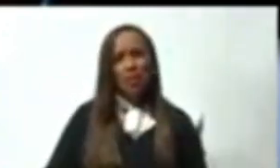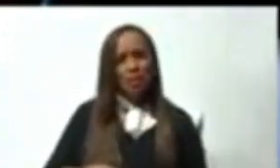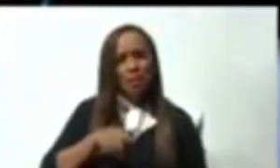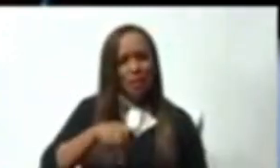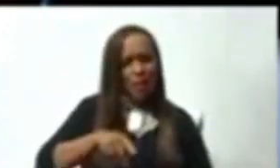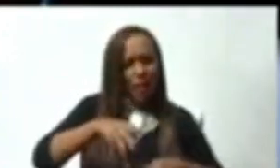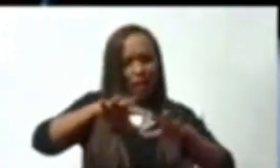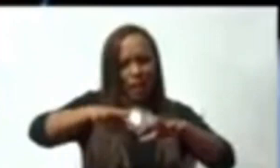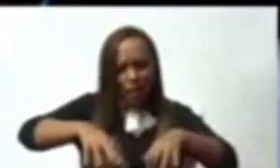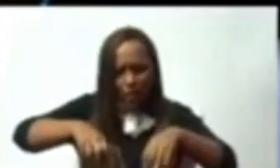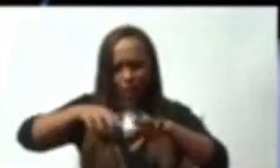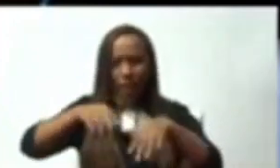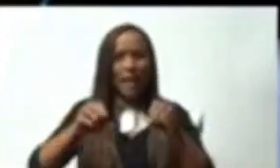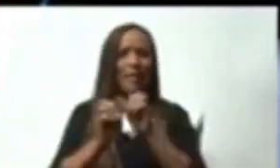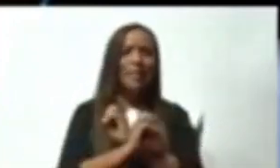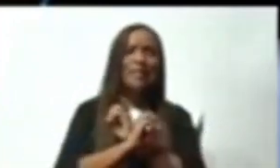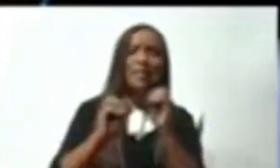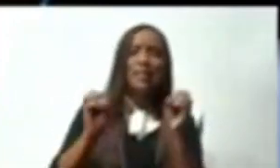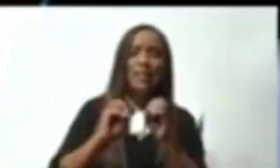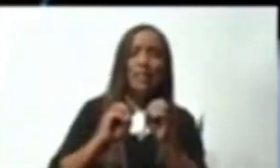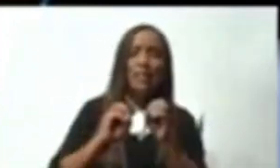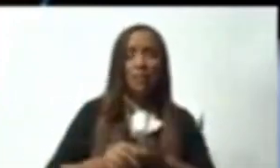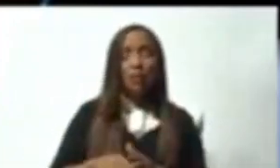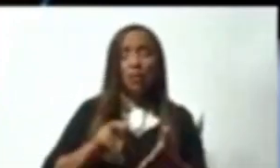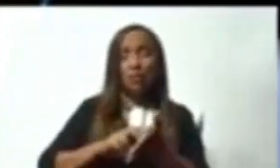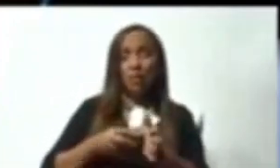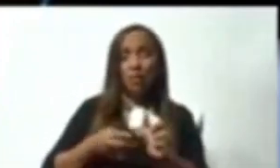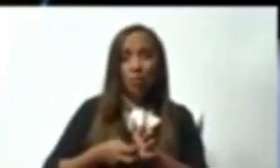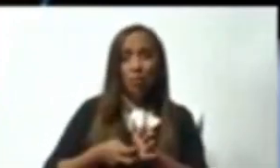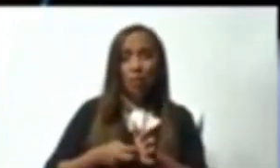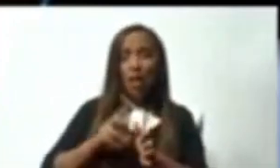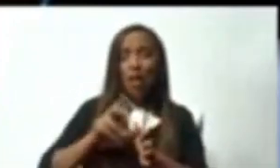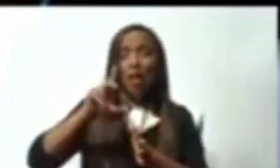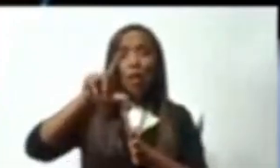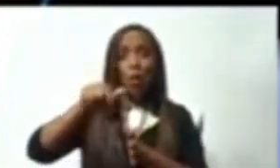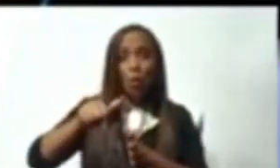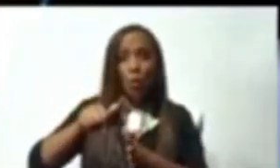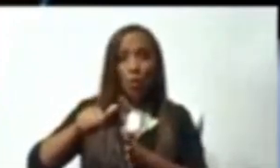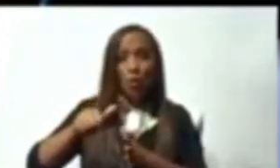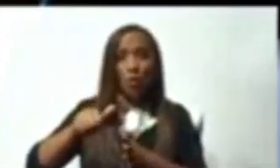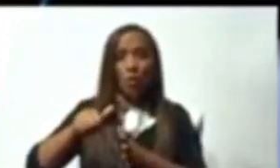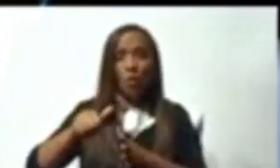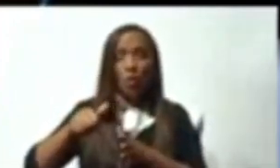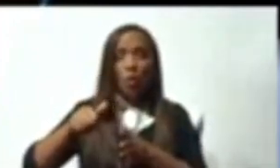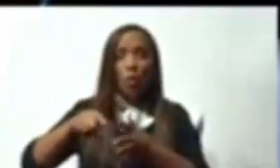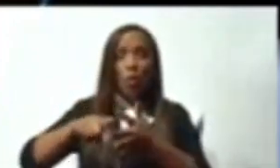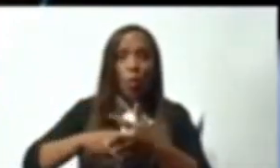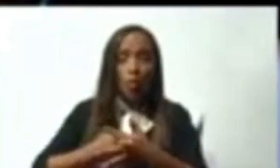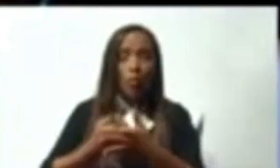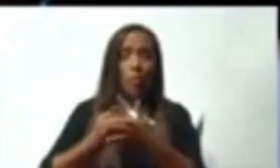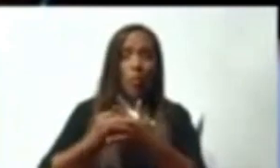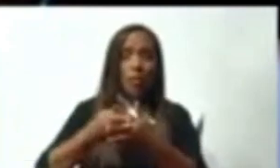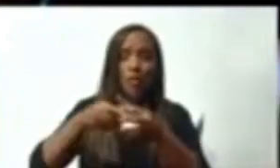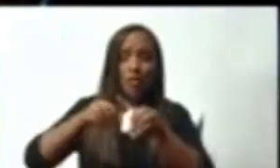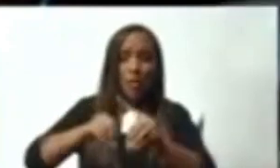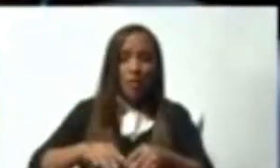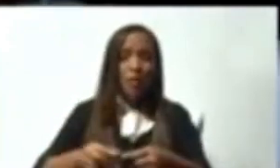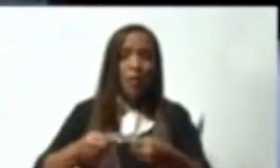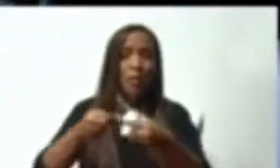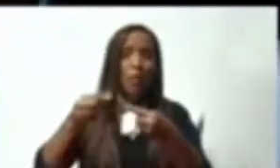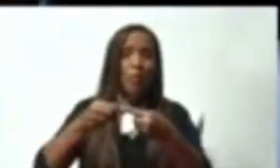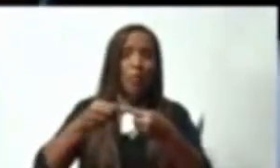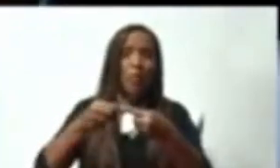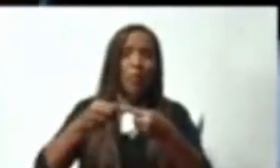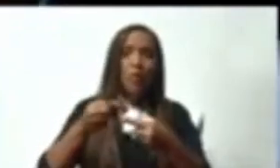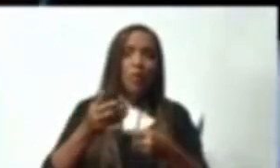en la siembra de en el inicio de la siembra de habichuela en el Valle de San Juan. Eso es muy peligroso y eso nos puede